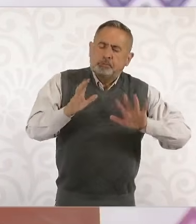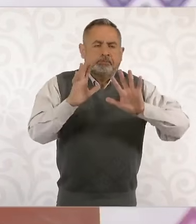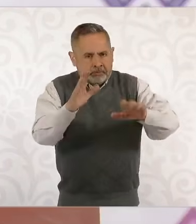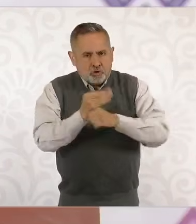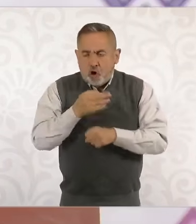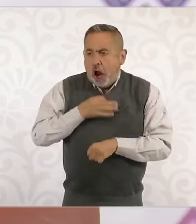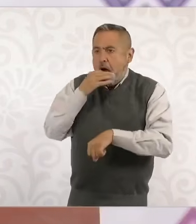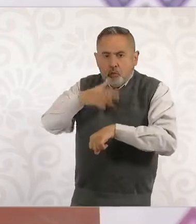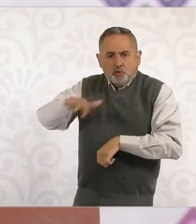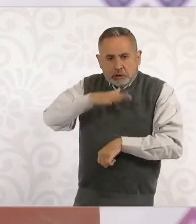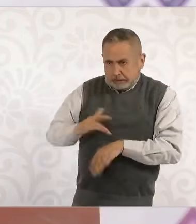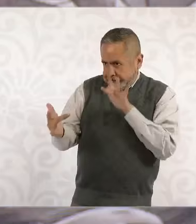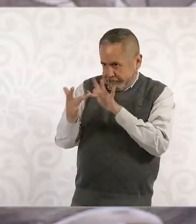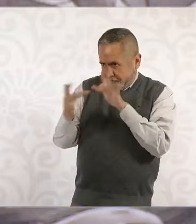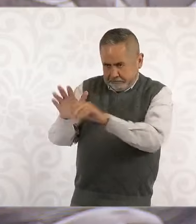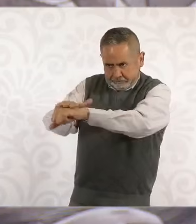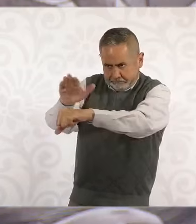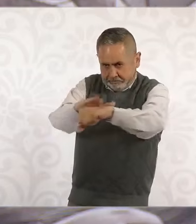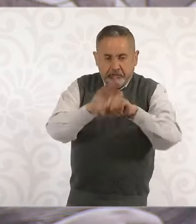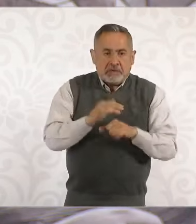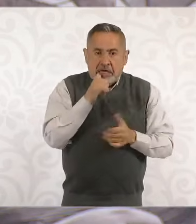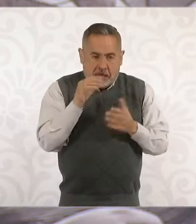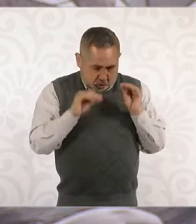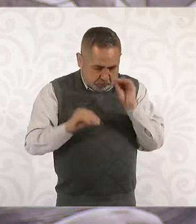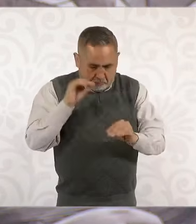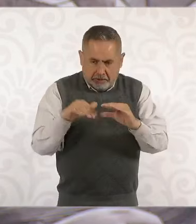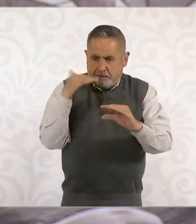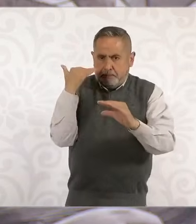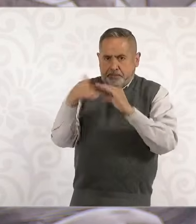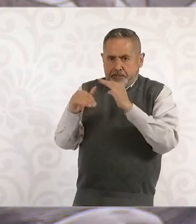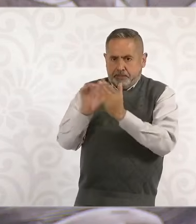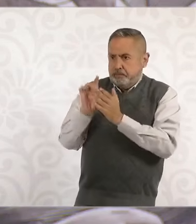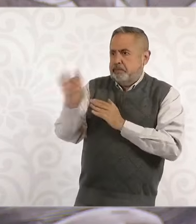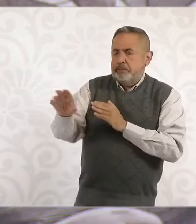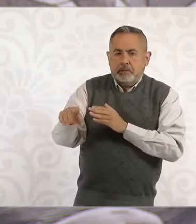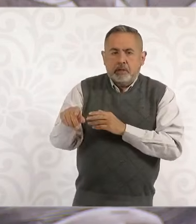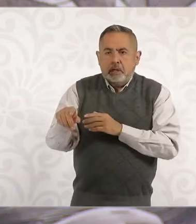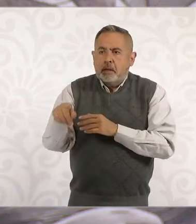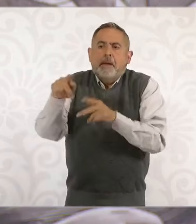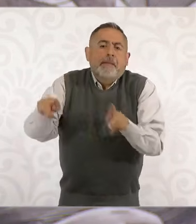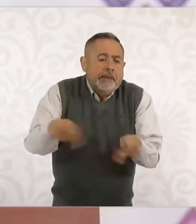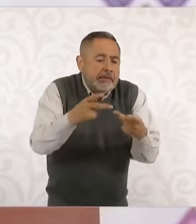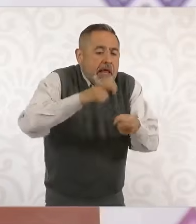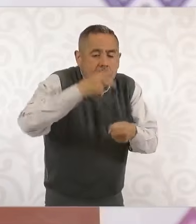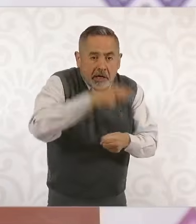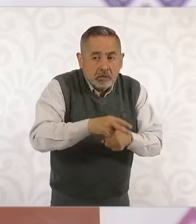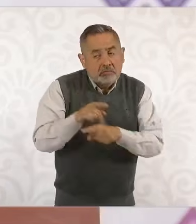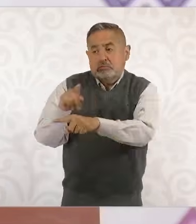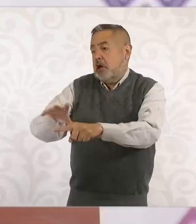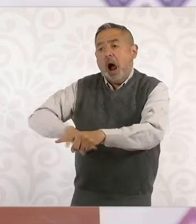vamos a notificarlas. Ya estamos integrando esta notificación electrónica porque finalmente operan en México. Entonces es por